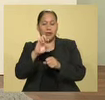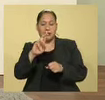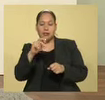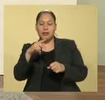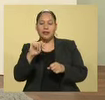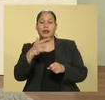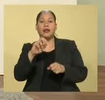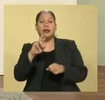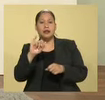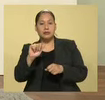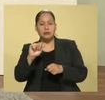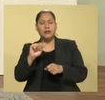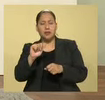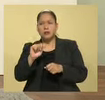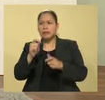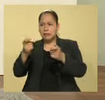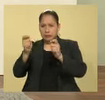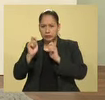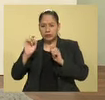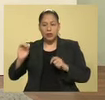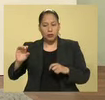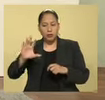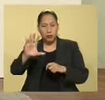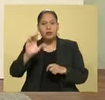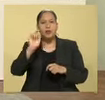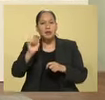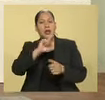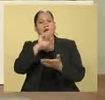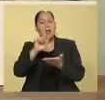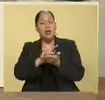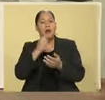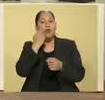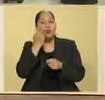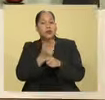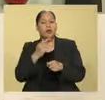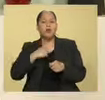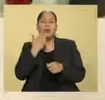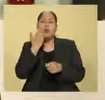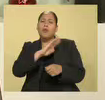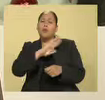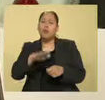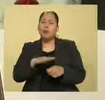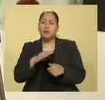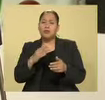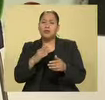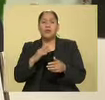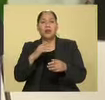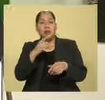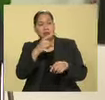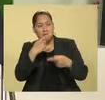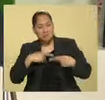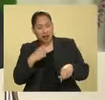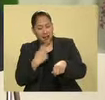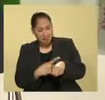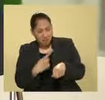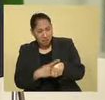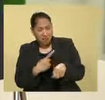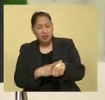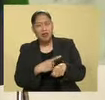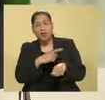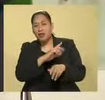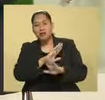García Arévalo nos dejó una cápsula que habla acerca de la ley de voluntad anticipada, quien es la ley que regula la decisión de cada persona